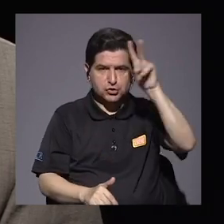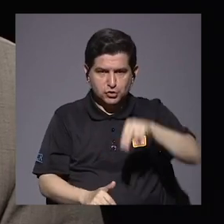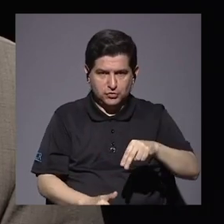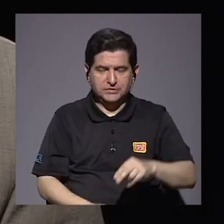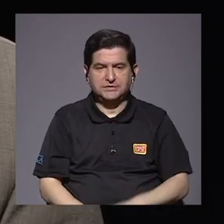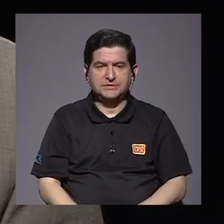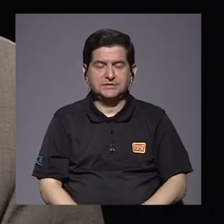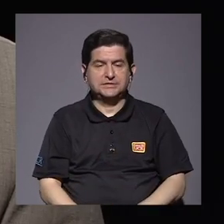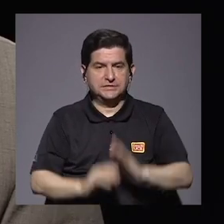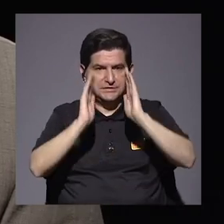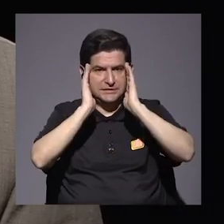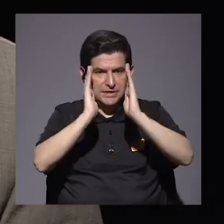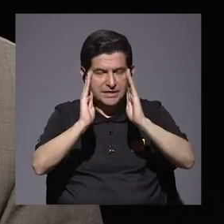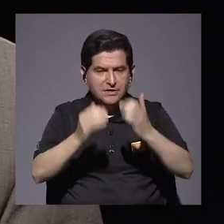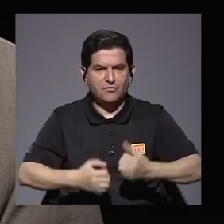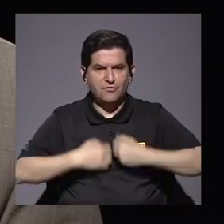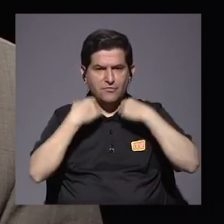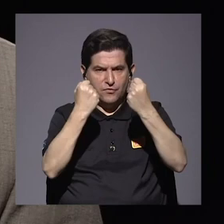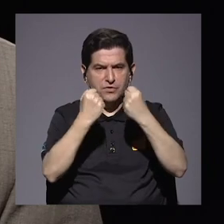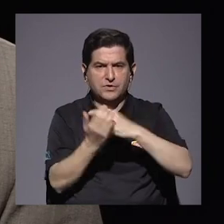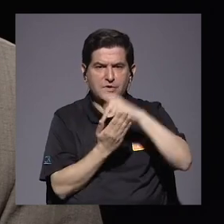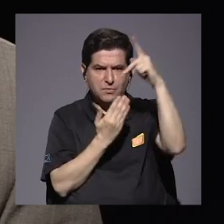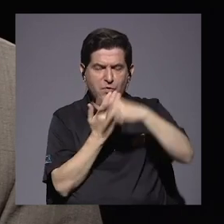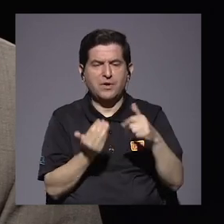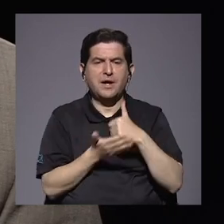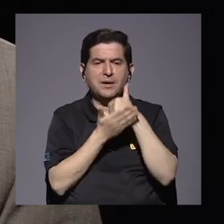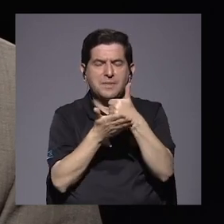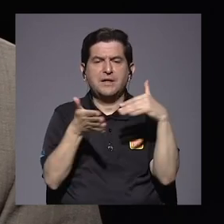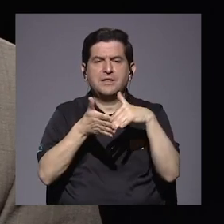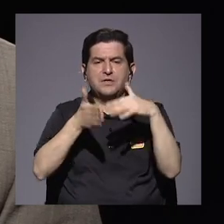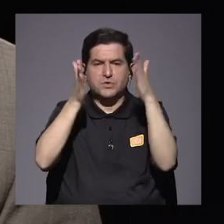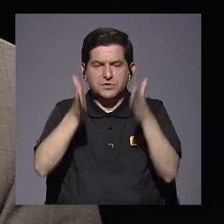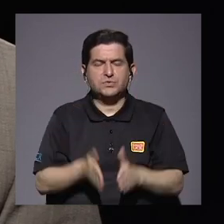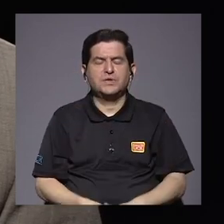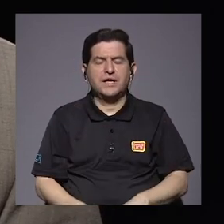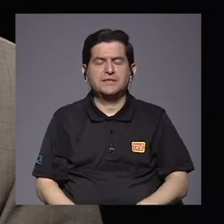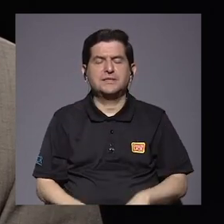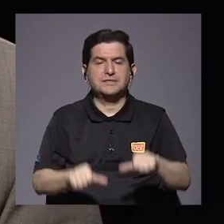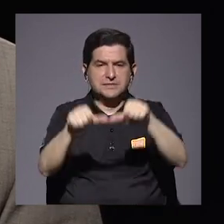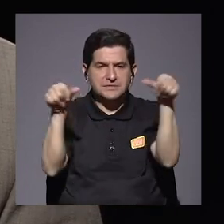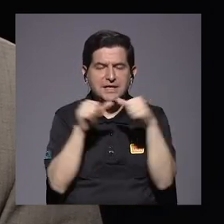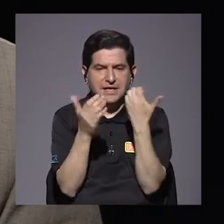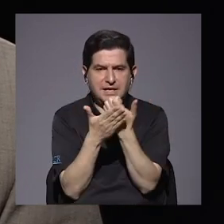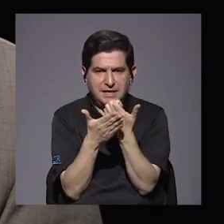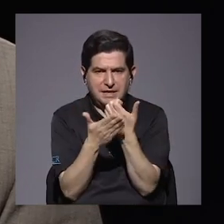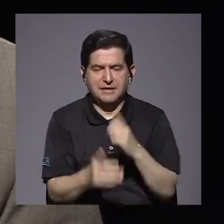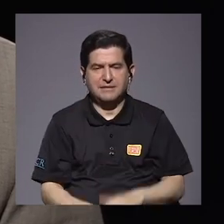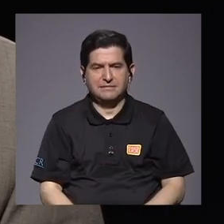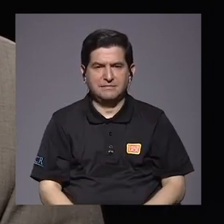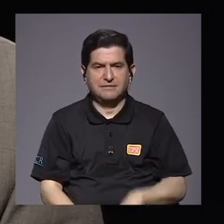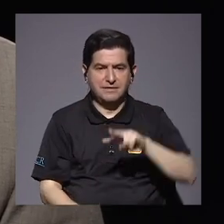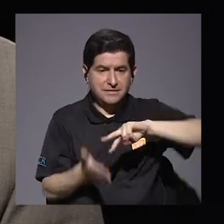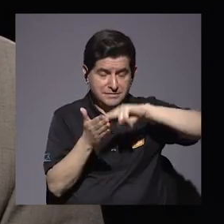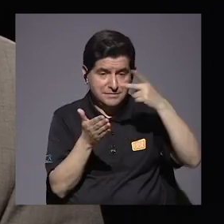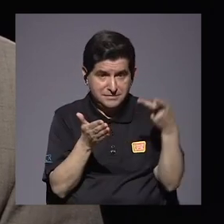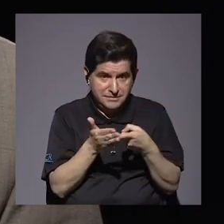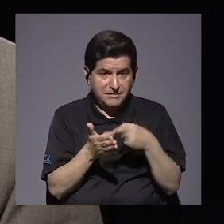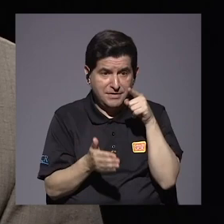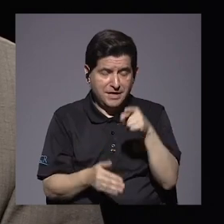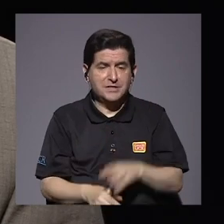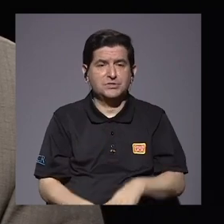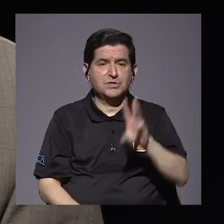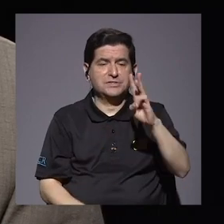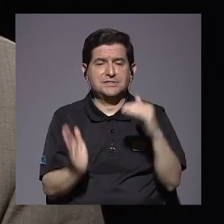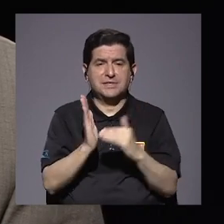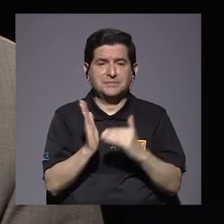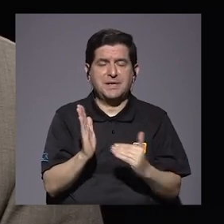que destinarse a fortalecer el programa de becas estudiantiles, de manera tal que es evidente que